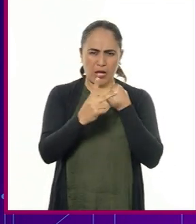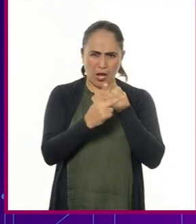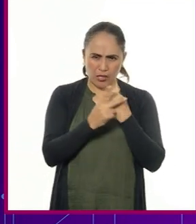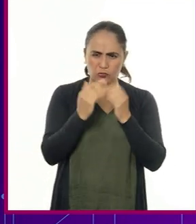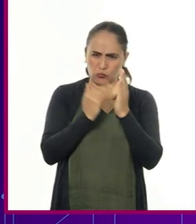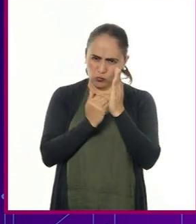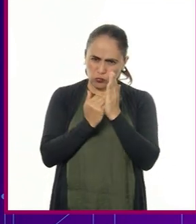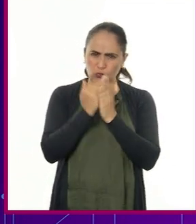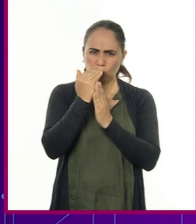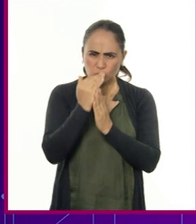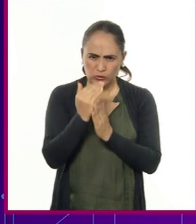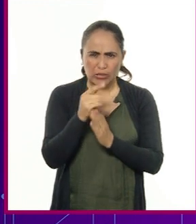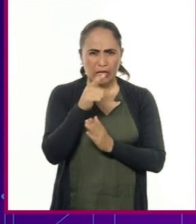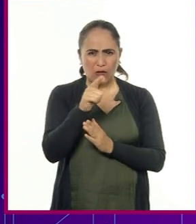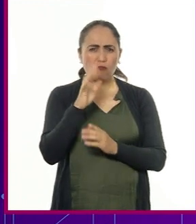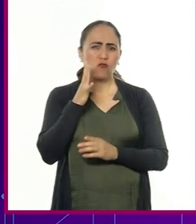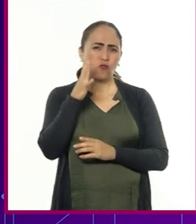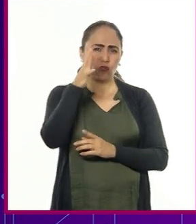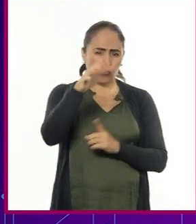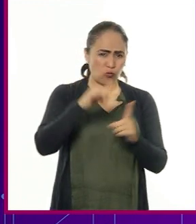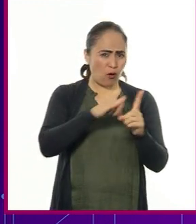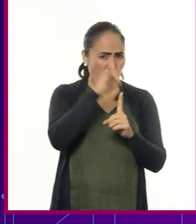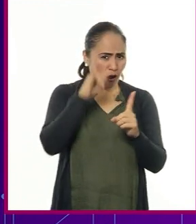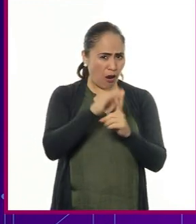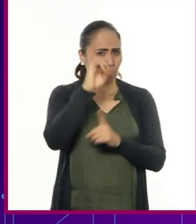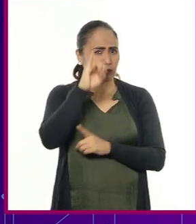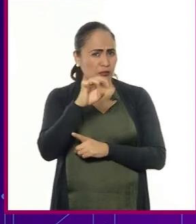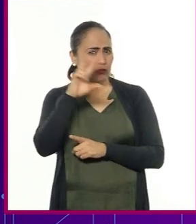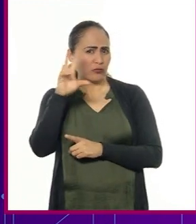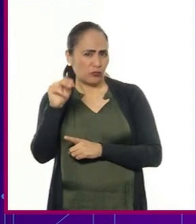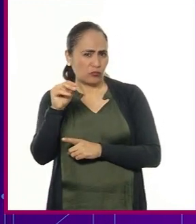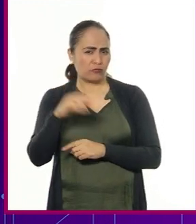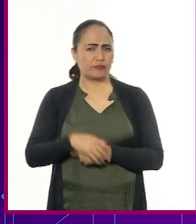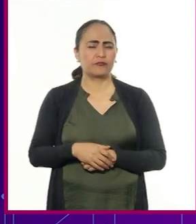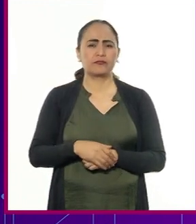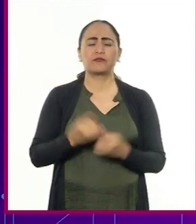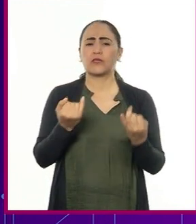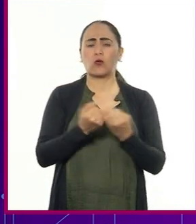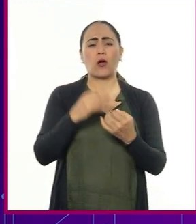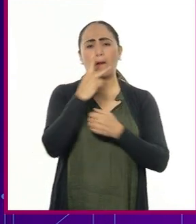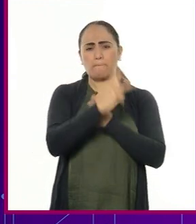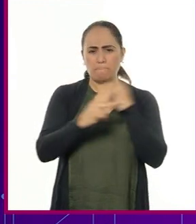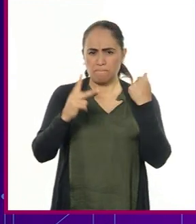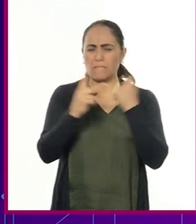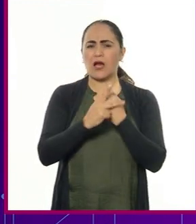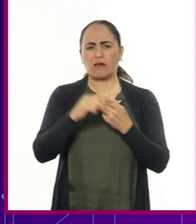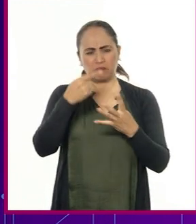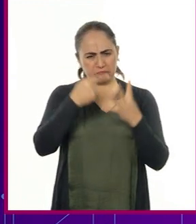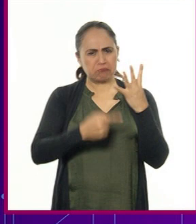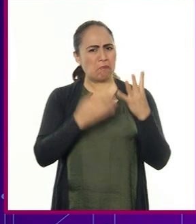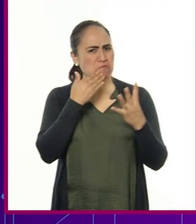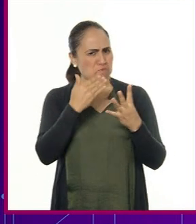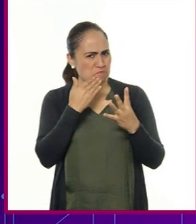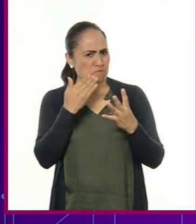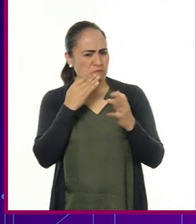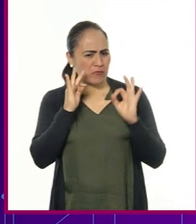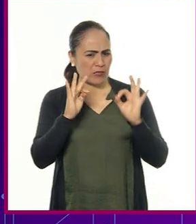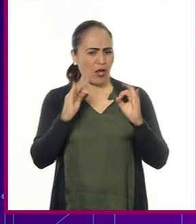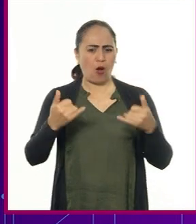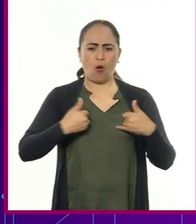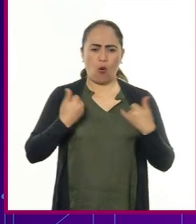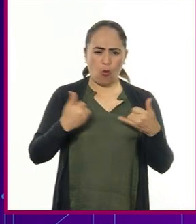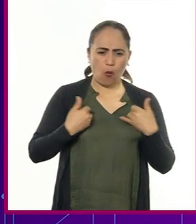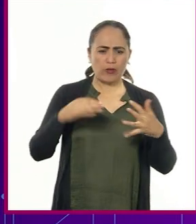desarrollado padecerá bullying en la escuela. En los países desarrollados, los jóvenes inmigrantes son